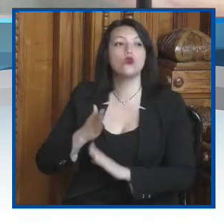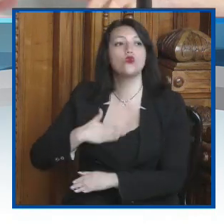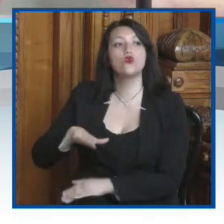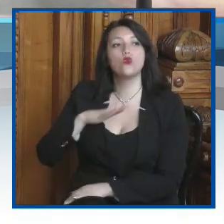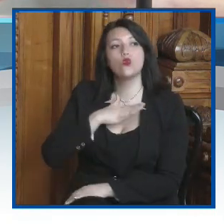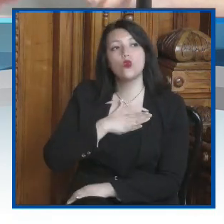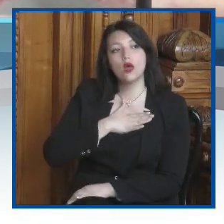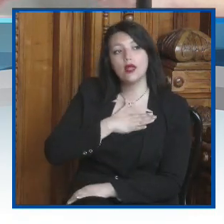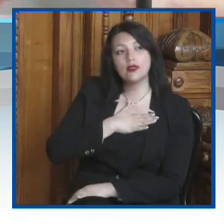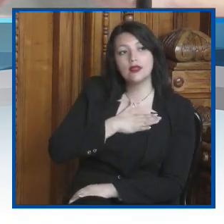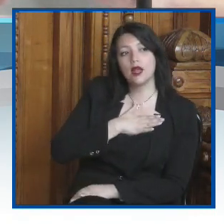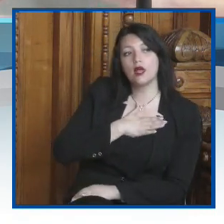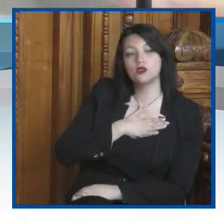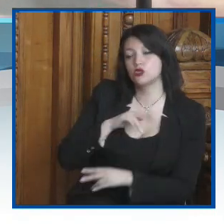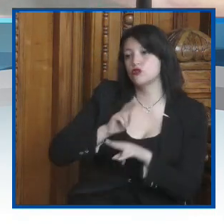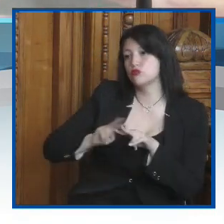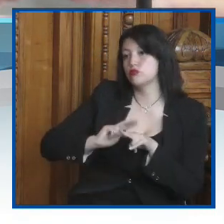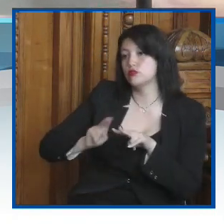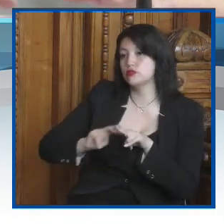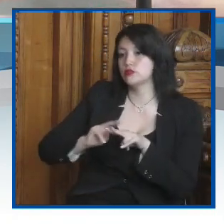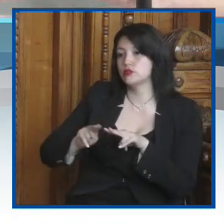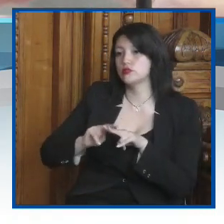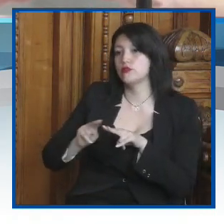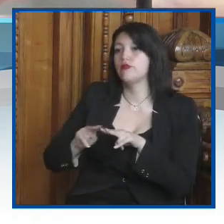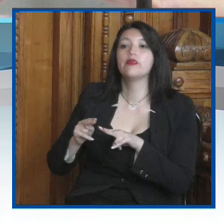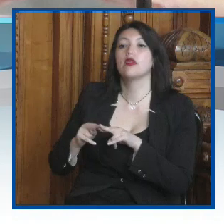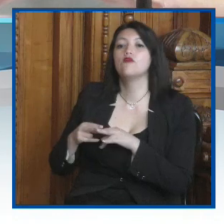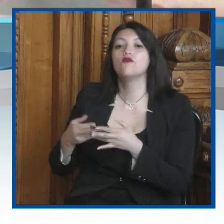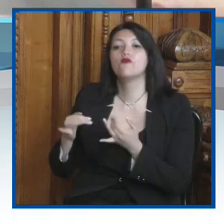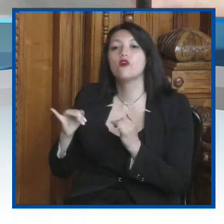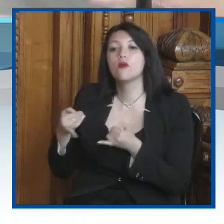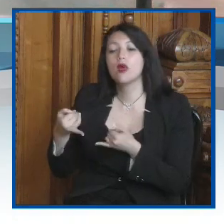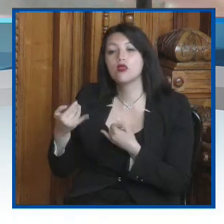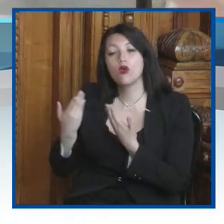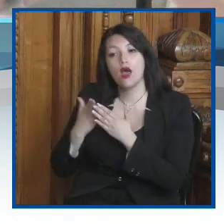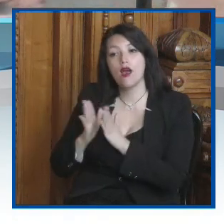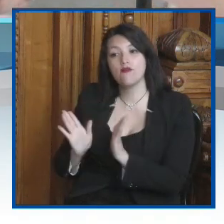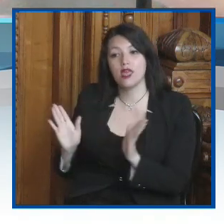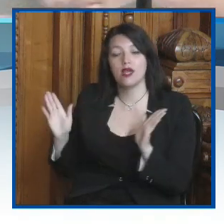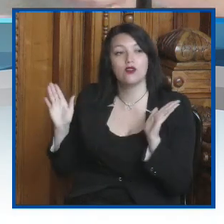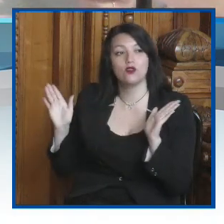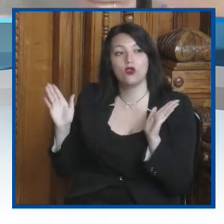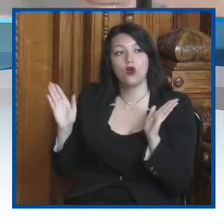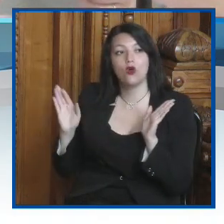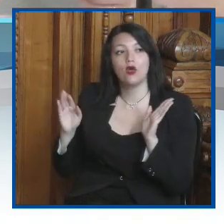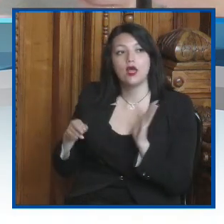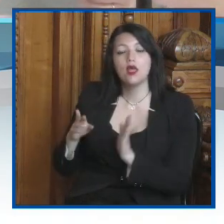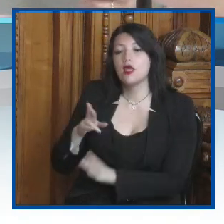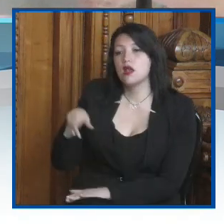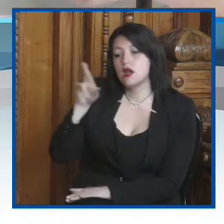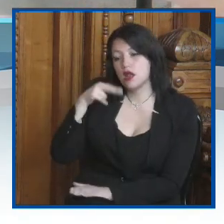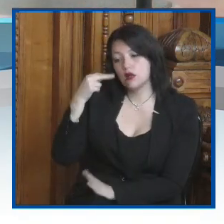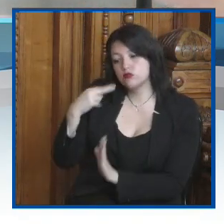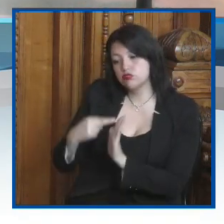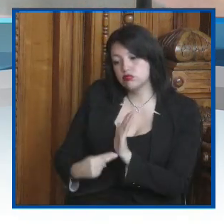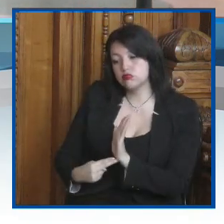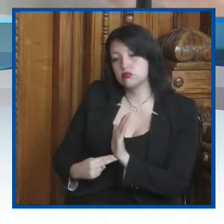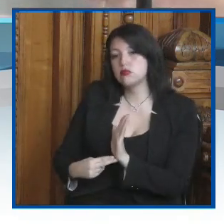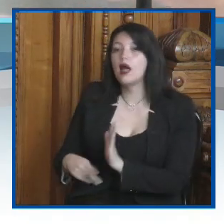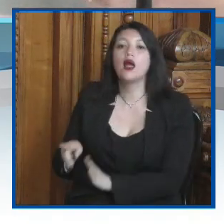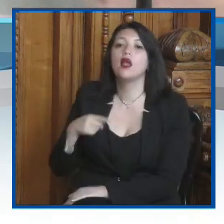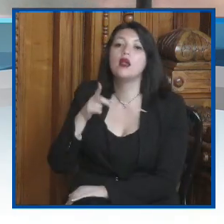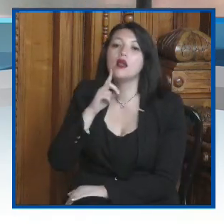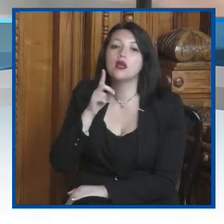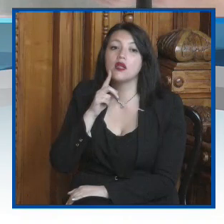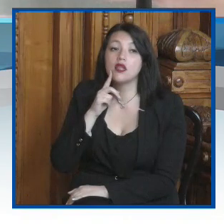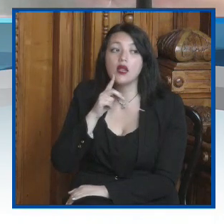y las sentencias del juzgado. En formato abierto. Esto quiere decir que es un dato que es reutilizable. El que quiere acceder a